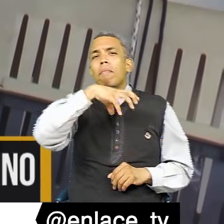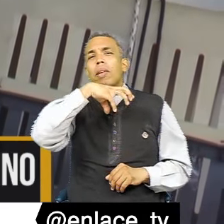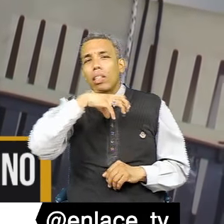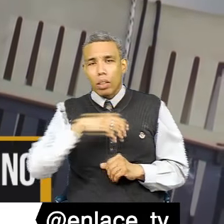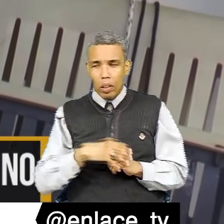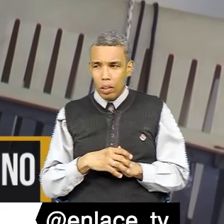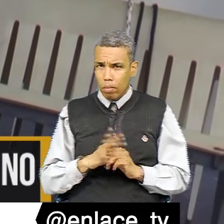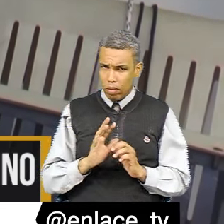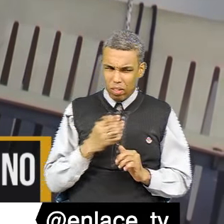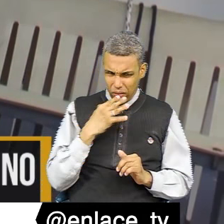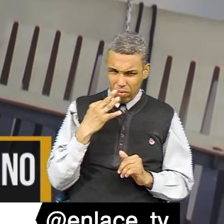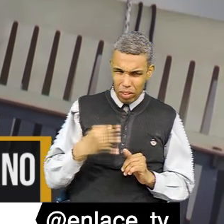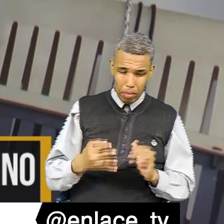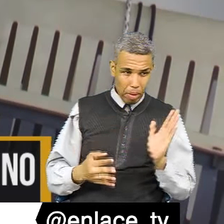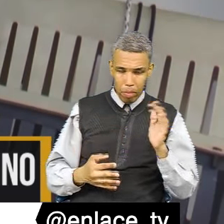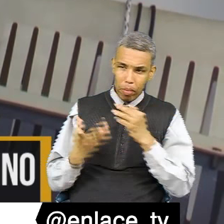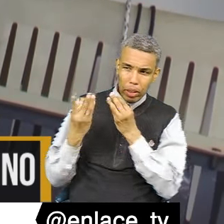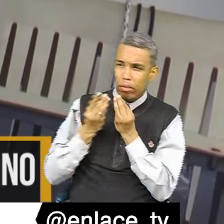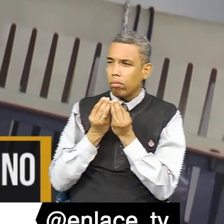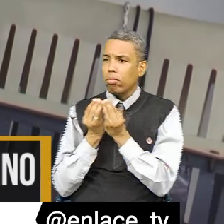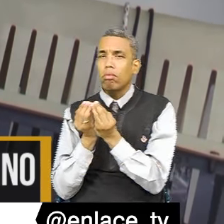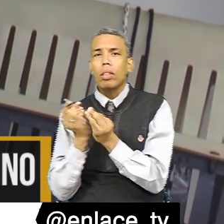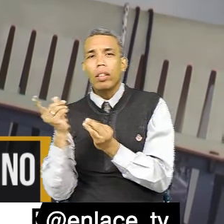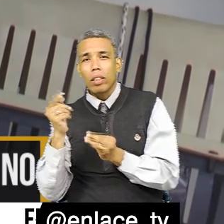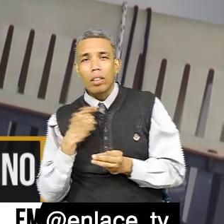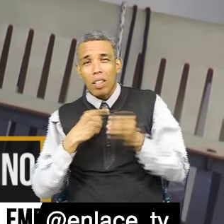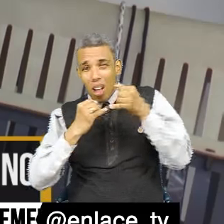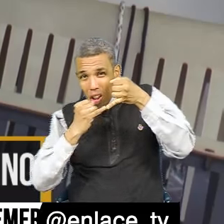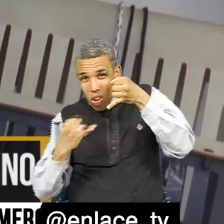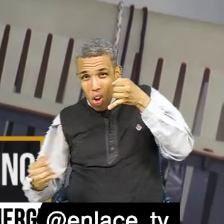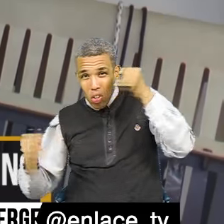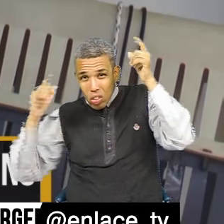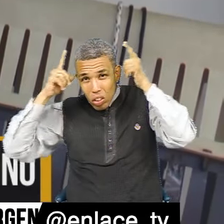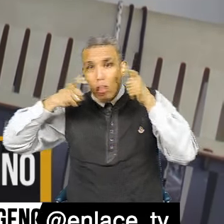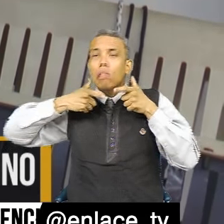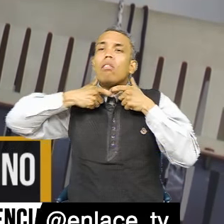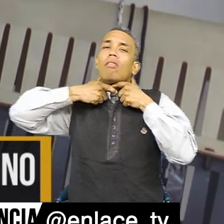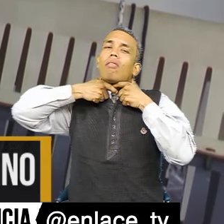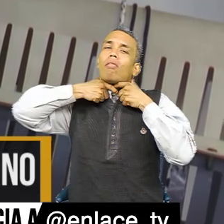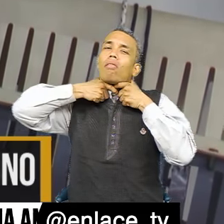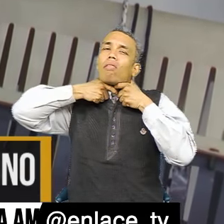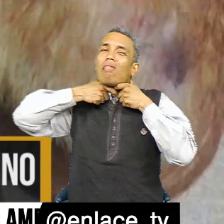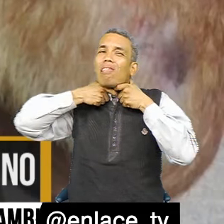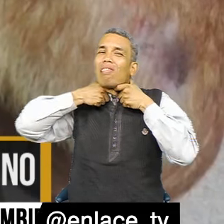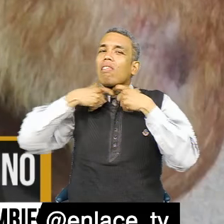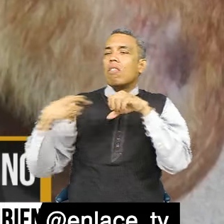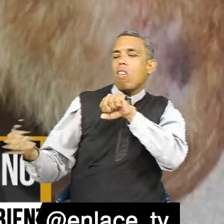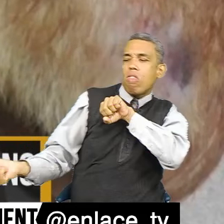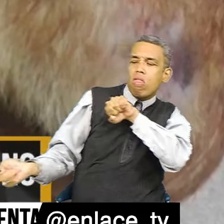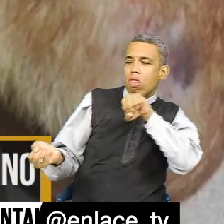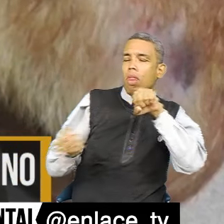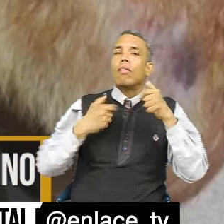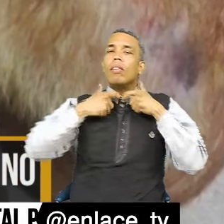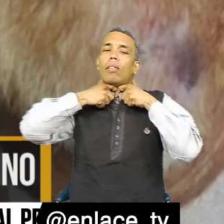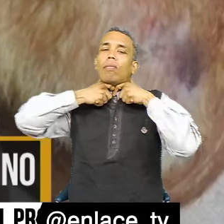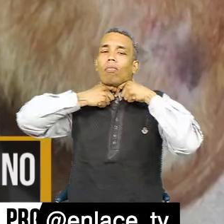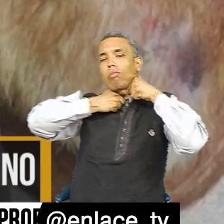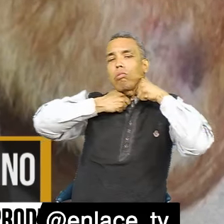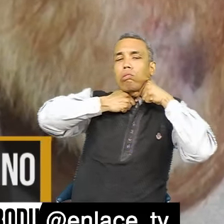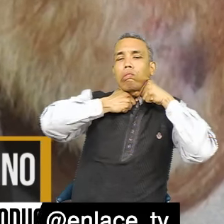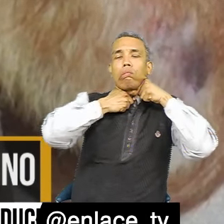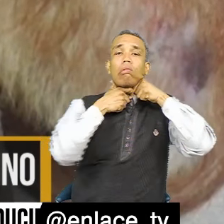amarrada, que de tanto haber sido amarrada ya tiene el cuello con una herida abierta, está desnutrida, se ve una perra